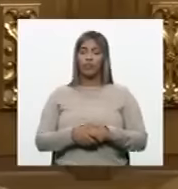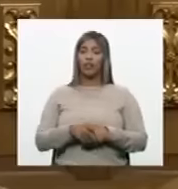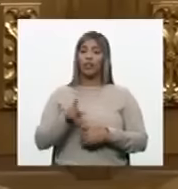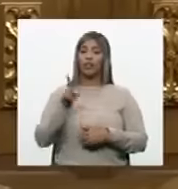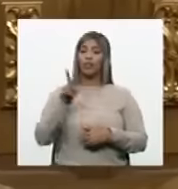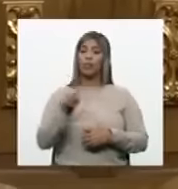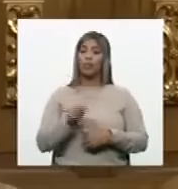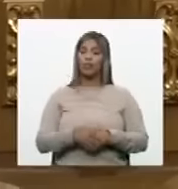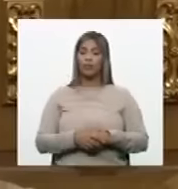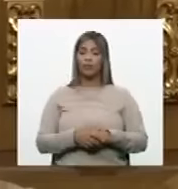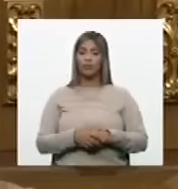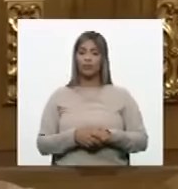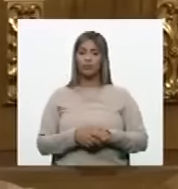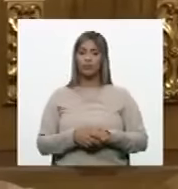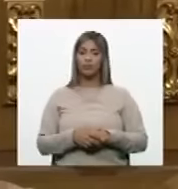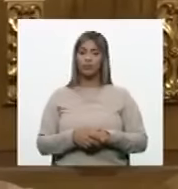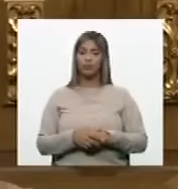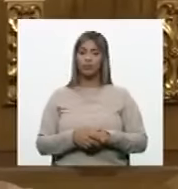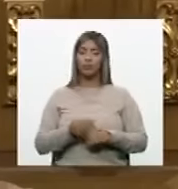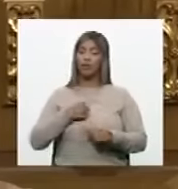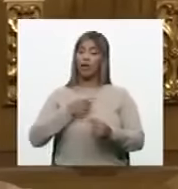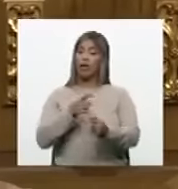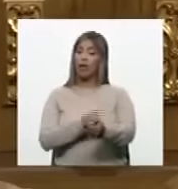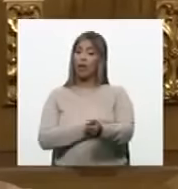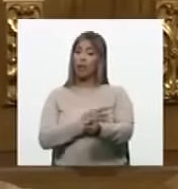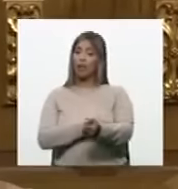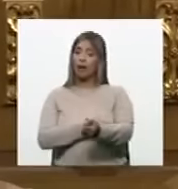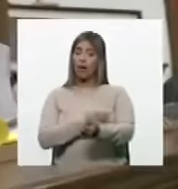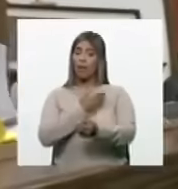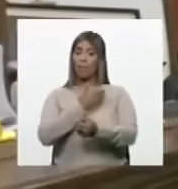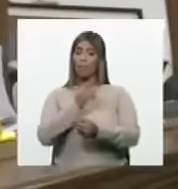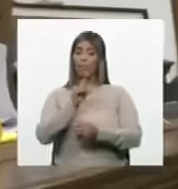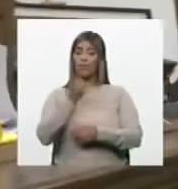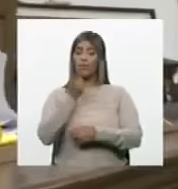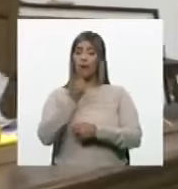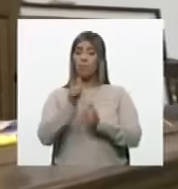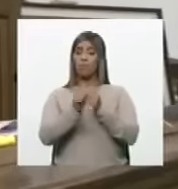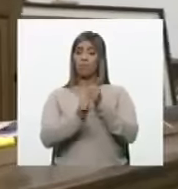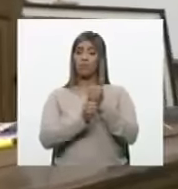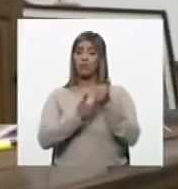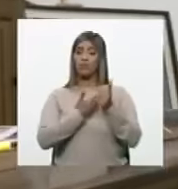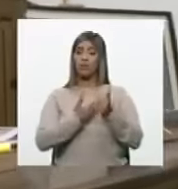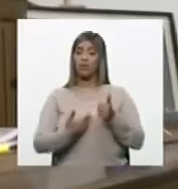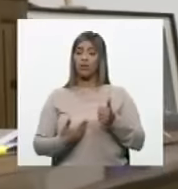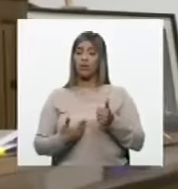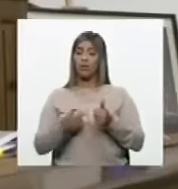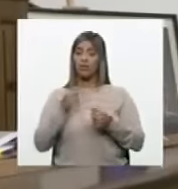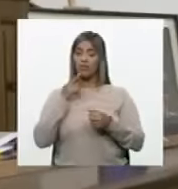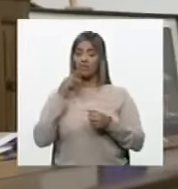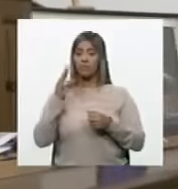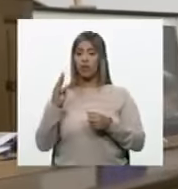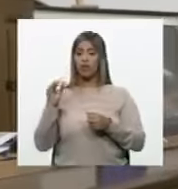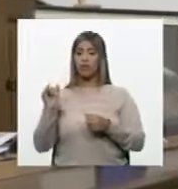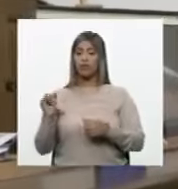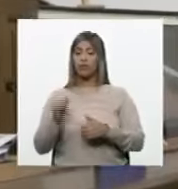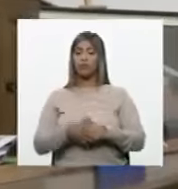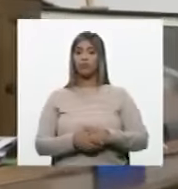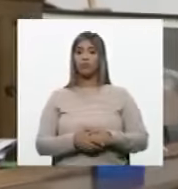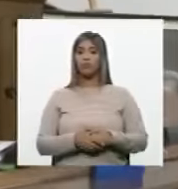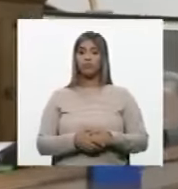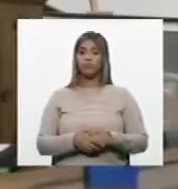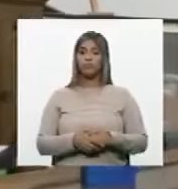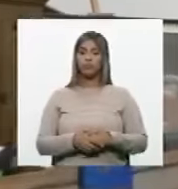también de nuestro hermano primer vicepresidente Pedro Infante,